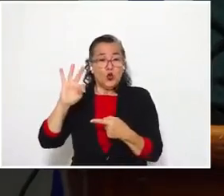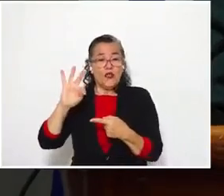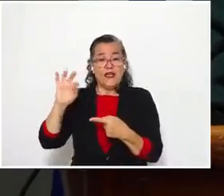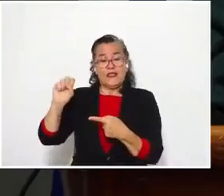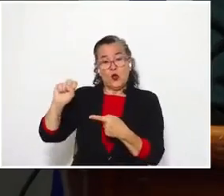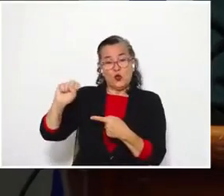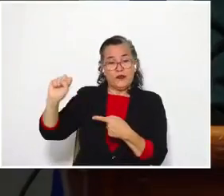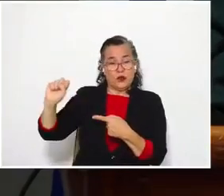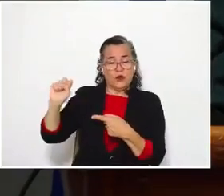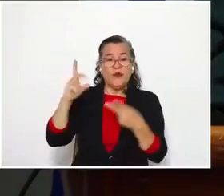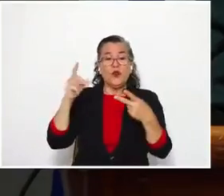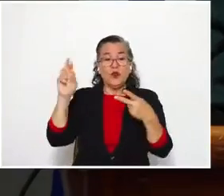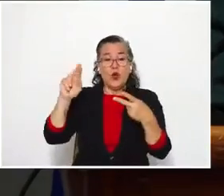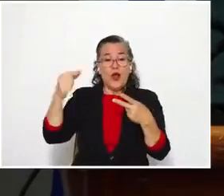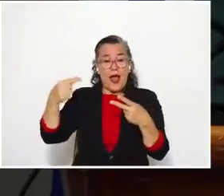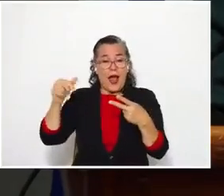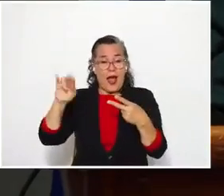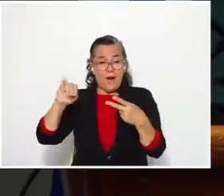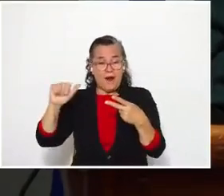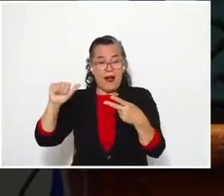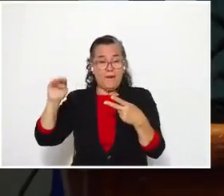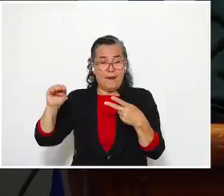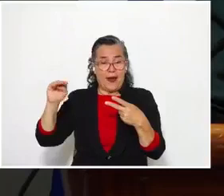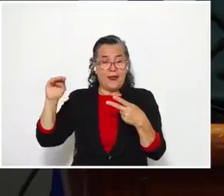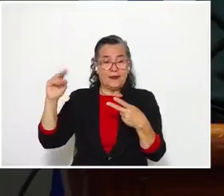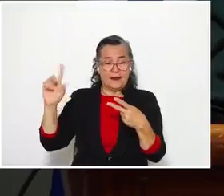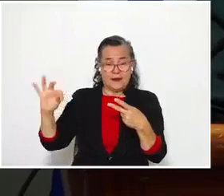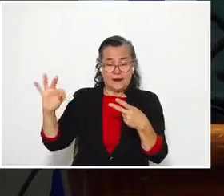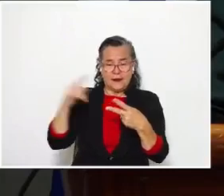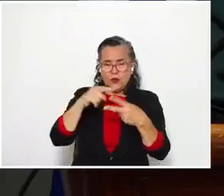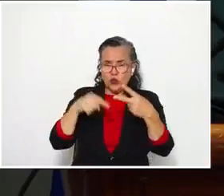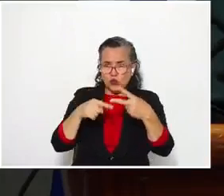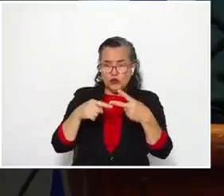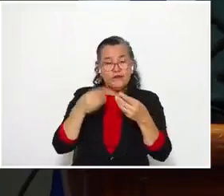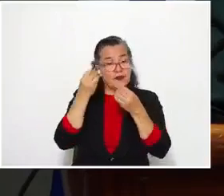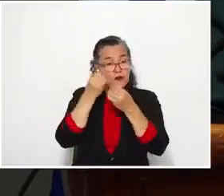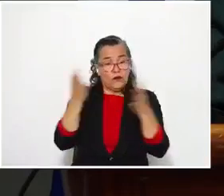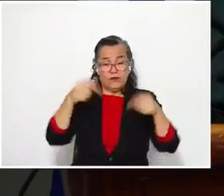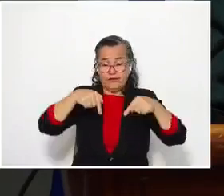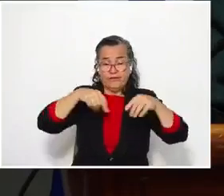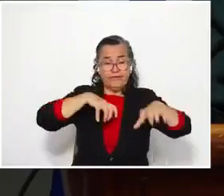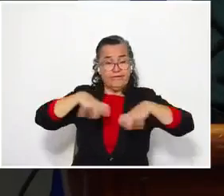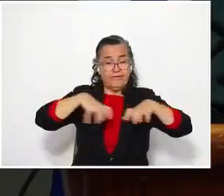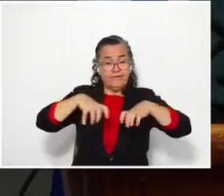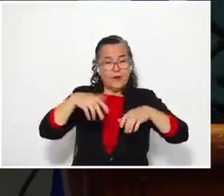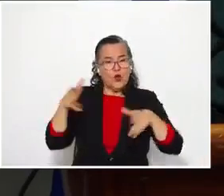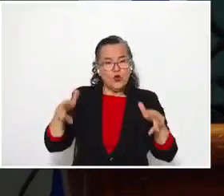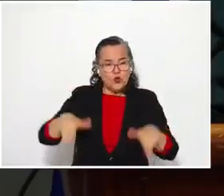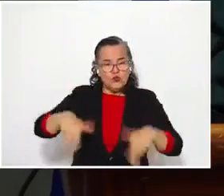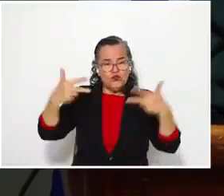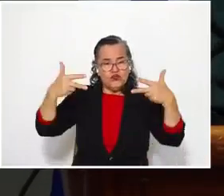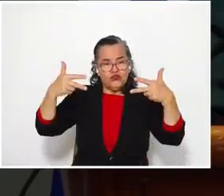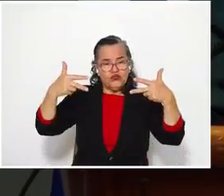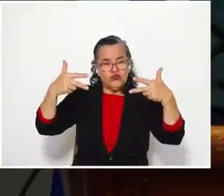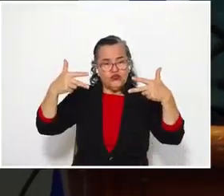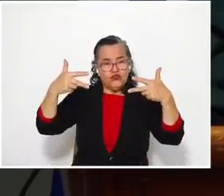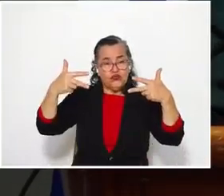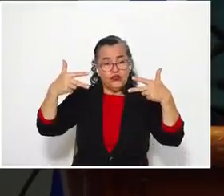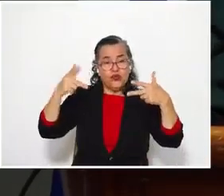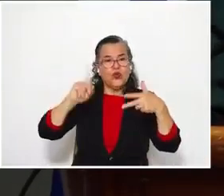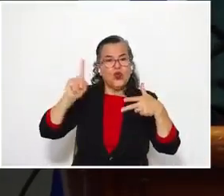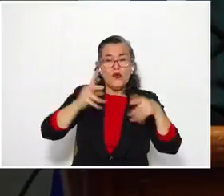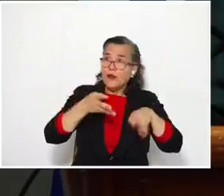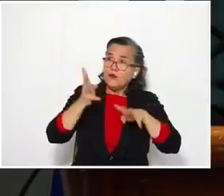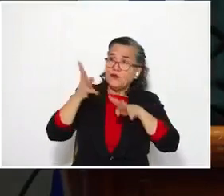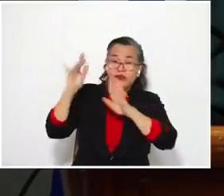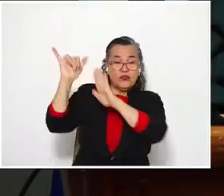Eslón y el doctor Gabriel Macaya Trejos. Deseo informarles que esta actividad está siendo grabada. El video será colocado en el canal de